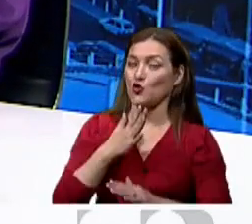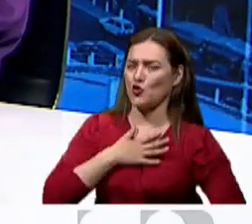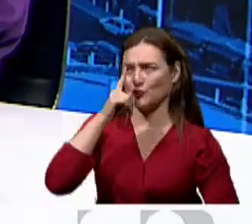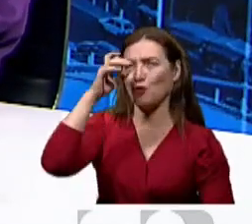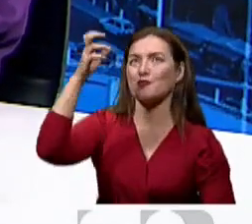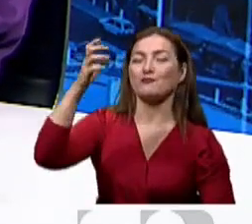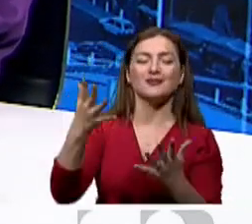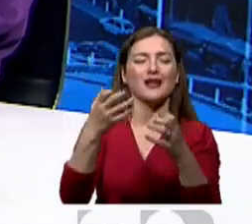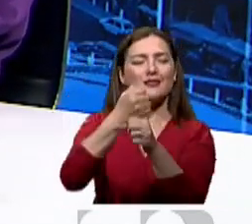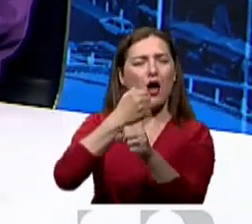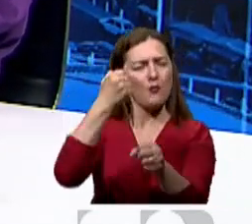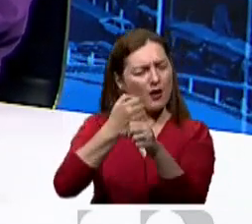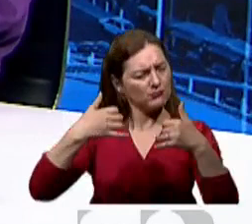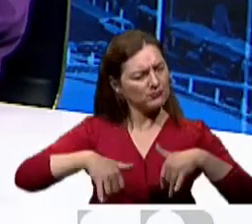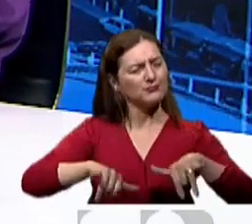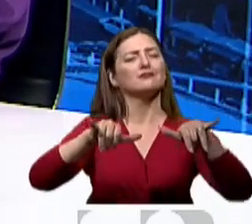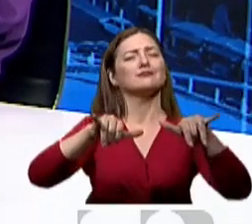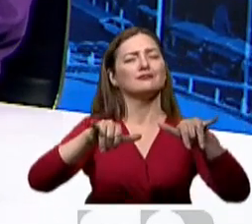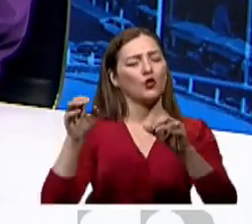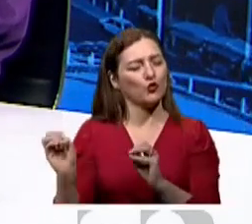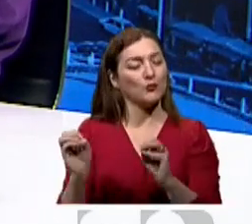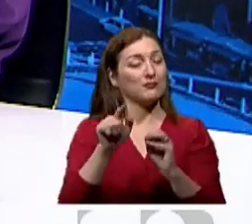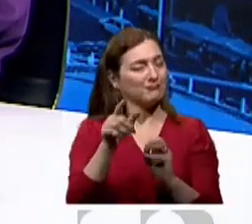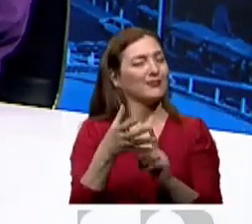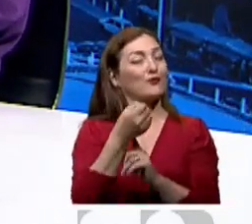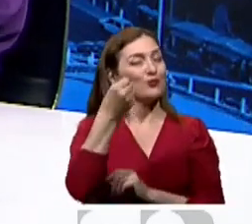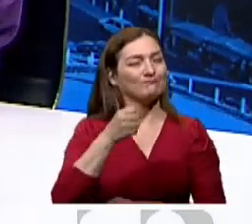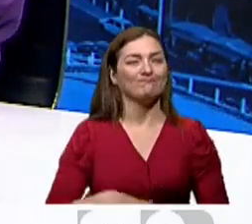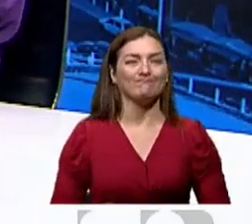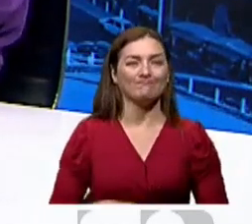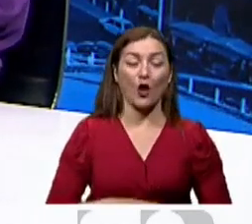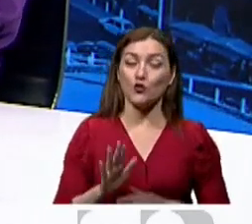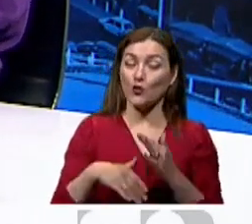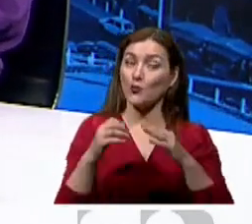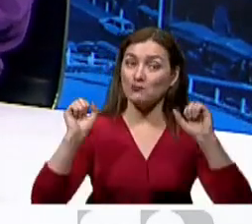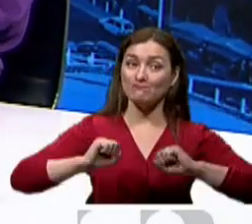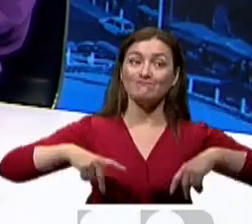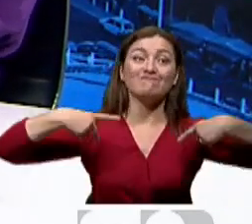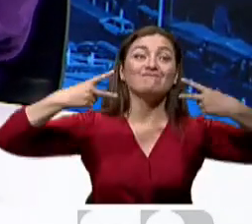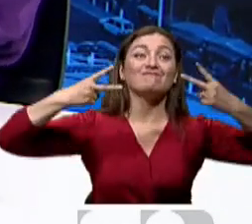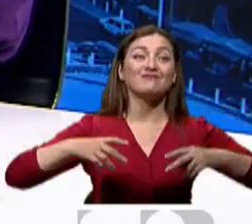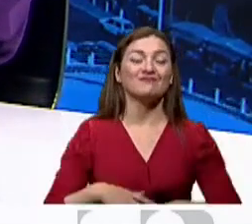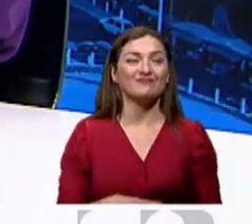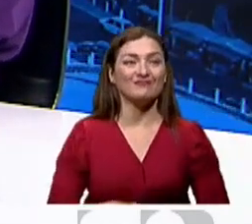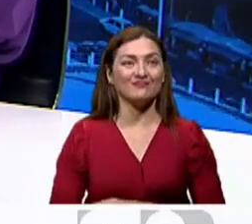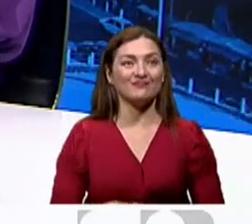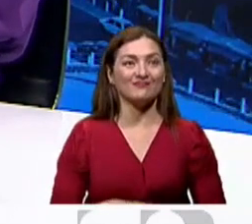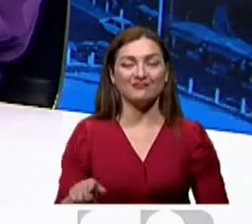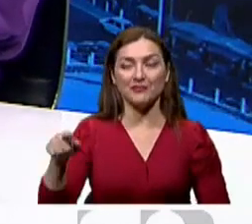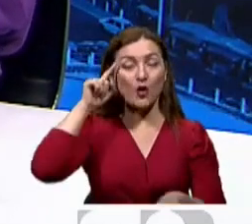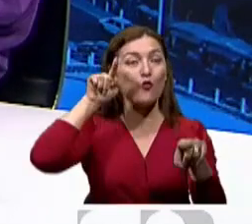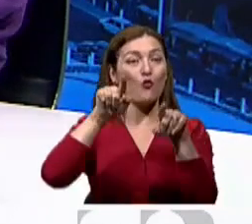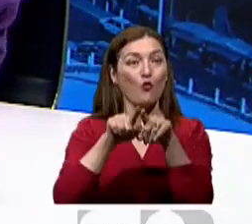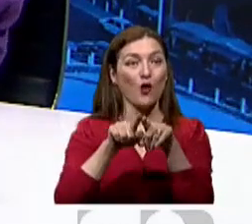este sueño, trabaje constantemente, sea disciplinado y va a ver que se hace realidad. Todo se puede conseguir en esta vida y estoy de acuerdo contigo,